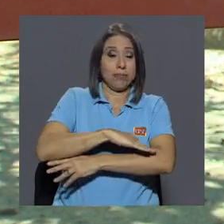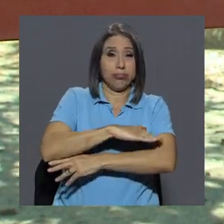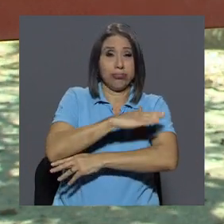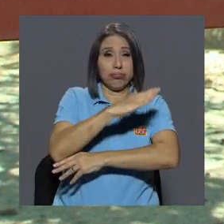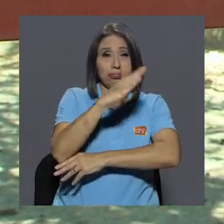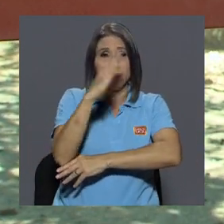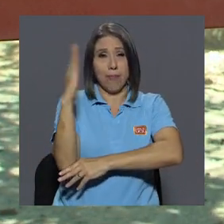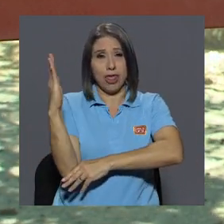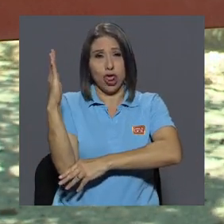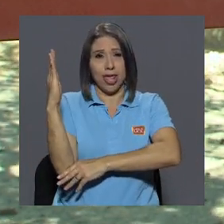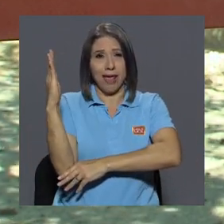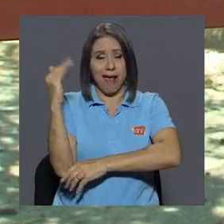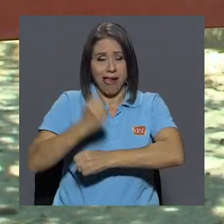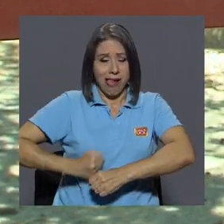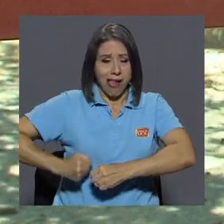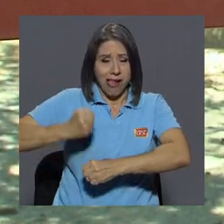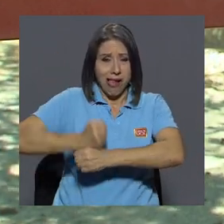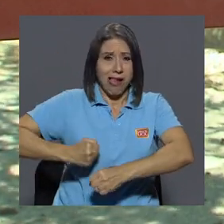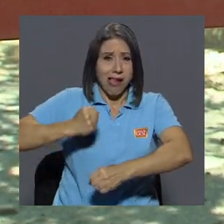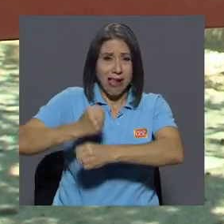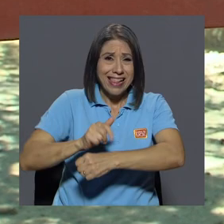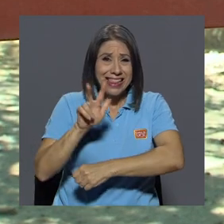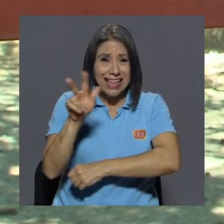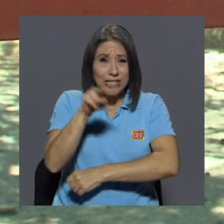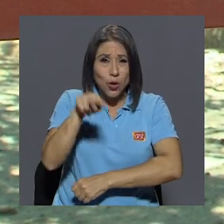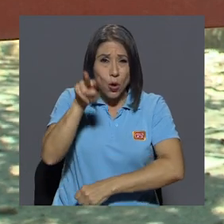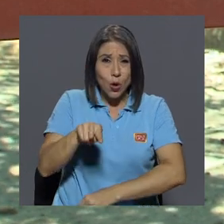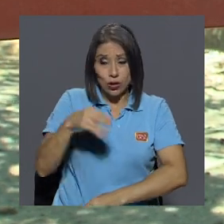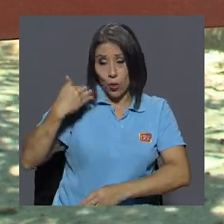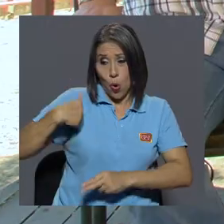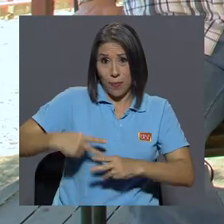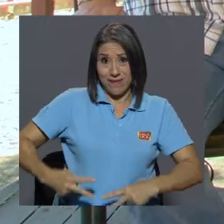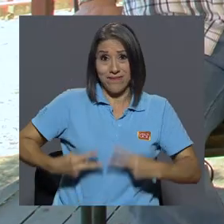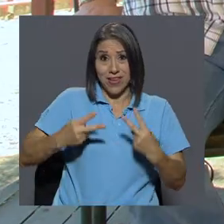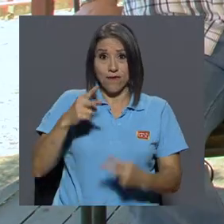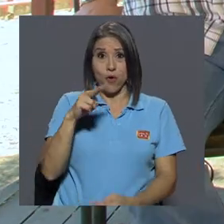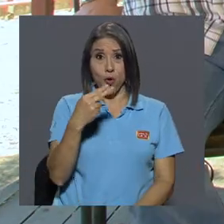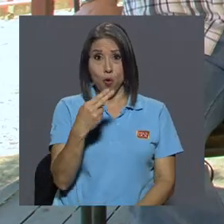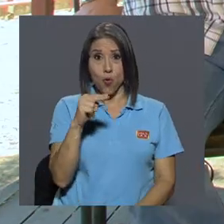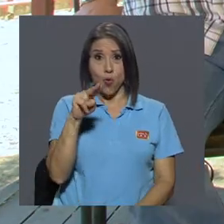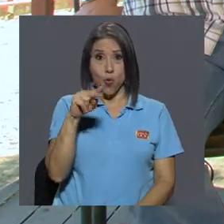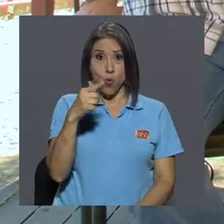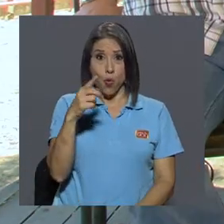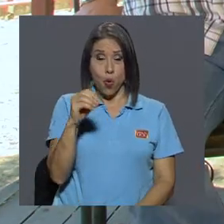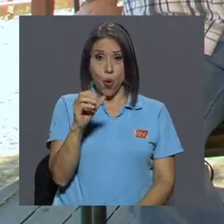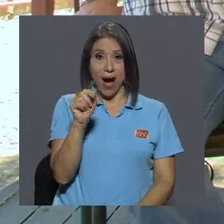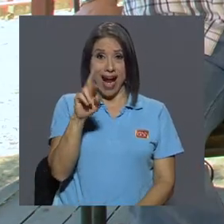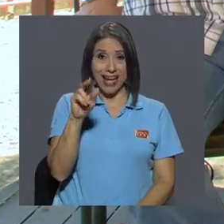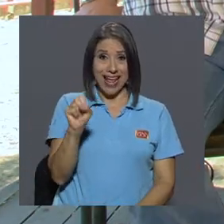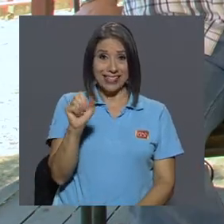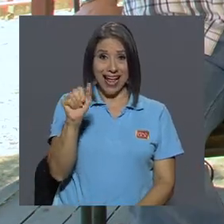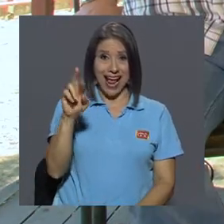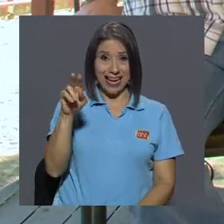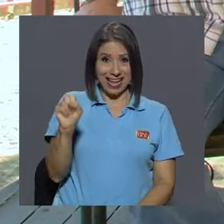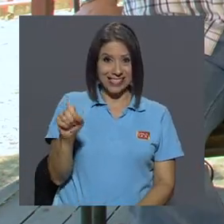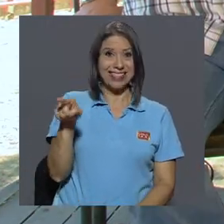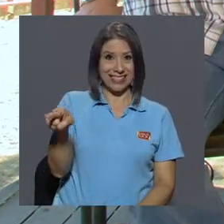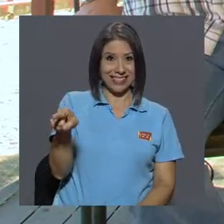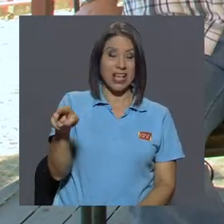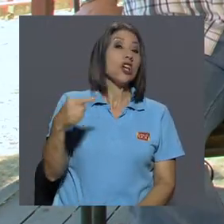3 colones. Hugo Arias está vivo. Yo ordeñaba 25